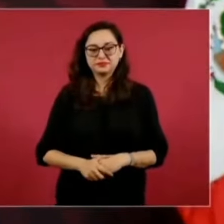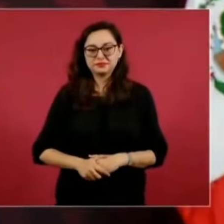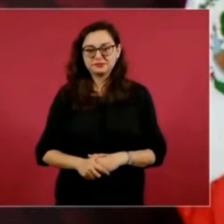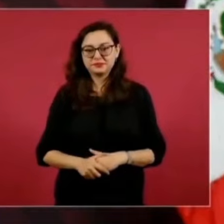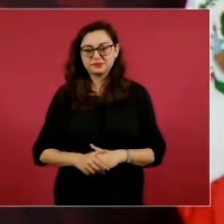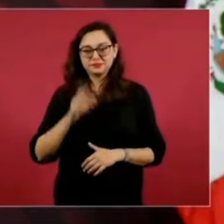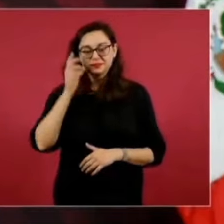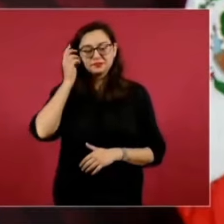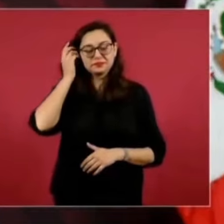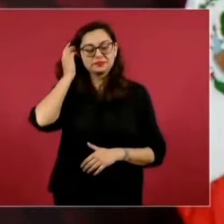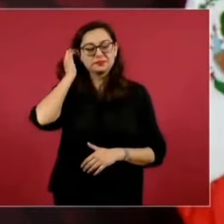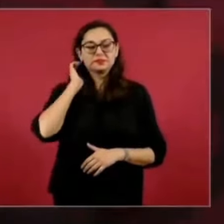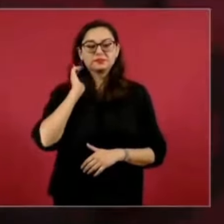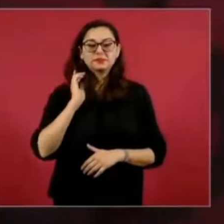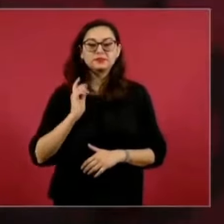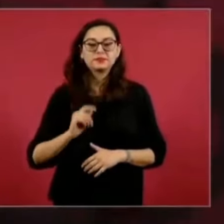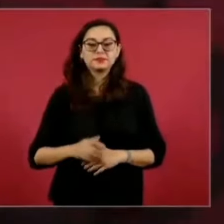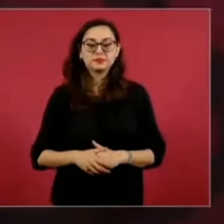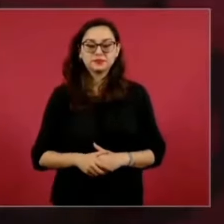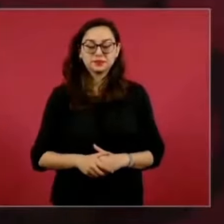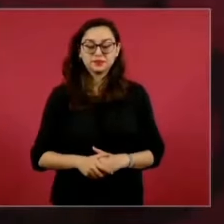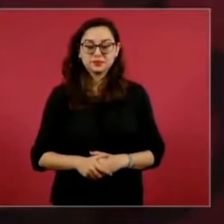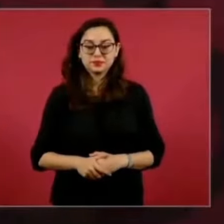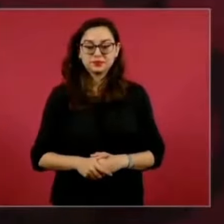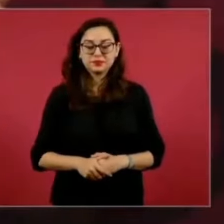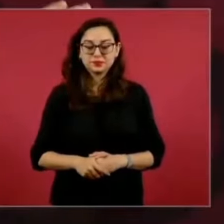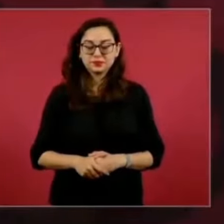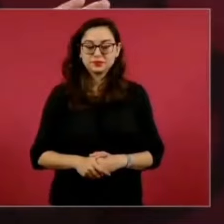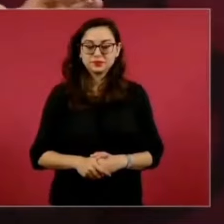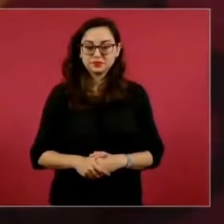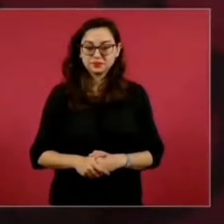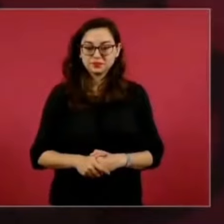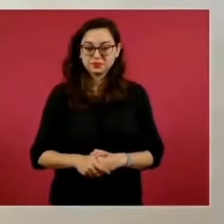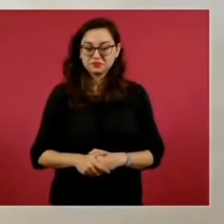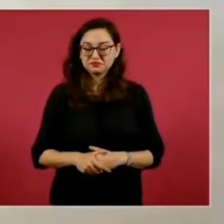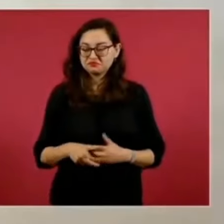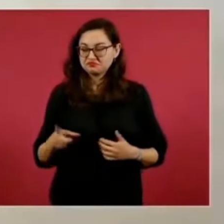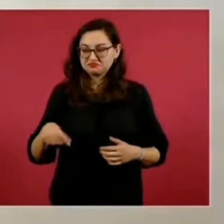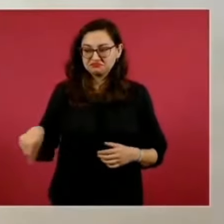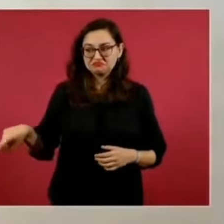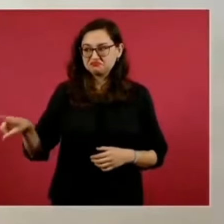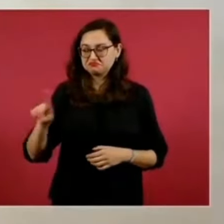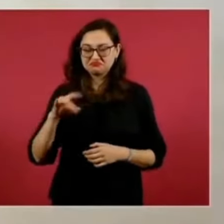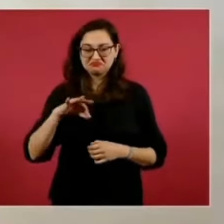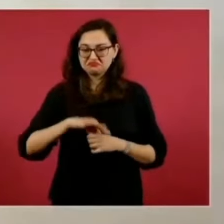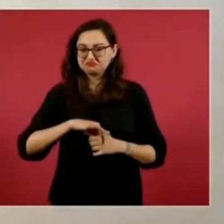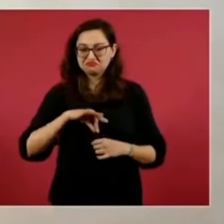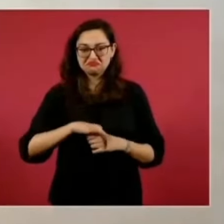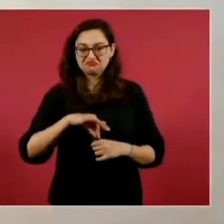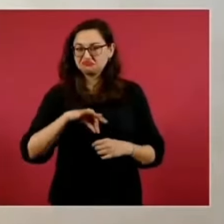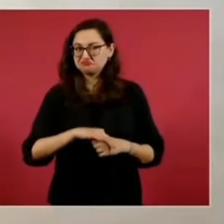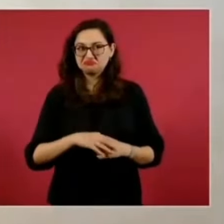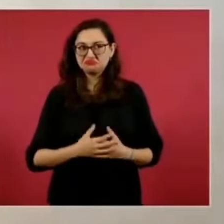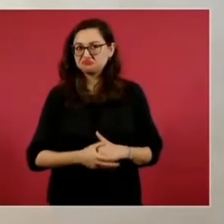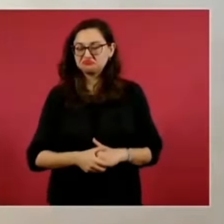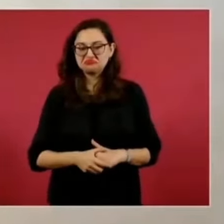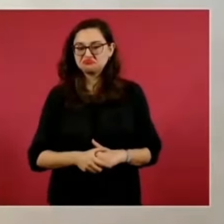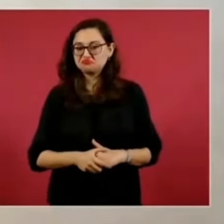Tabasco es el estado en donde menos presencia desde su